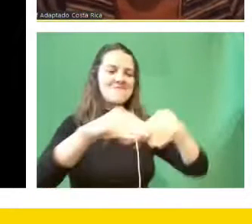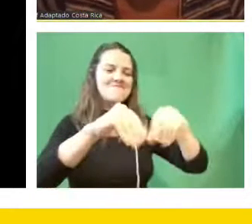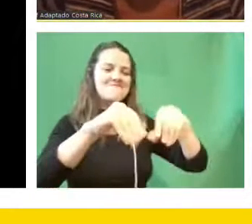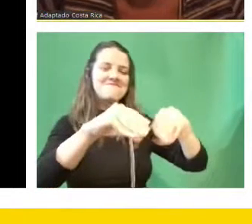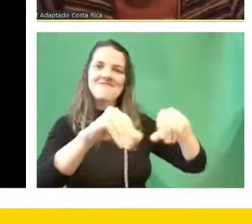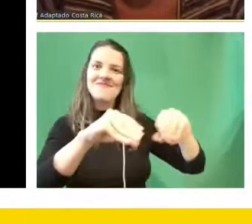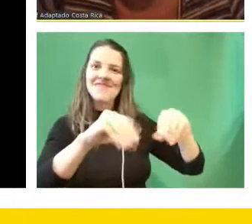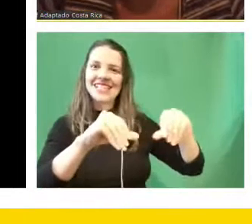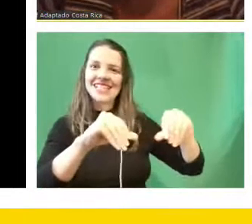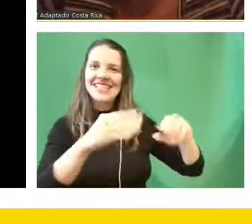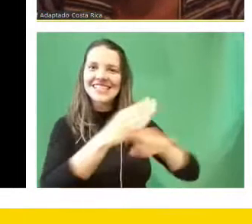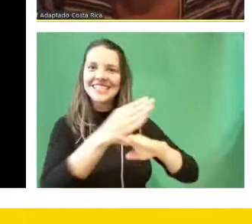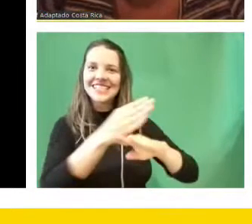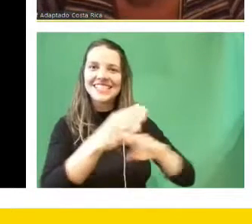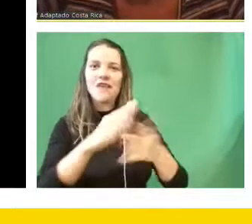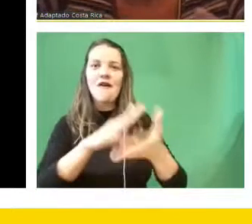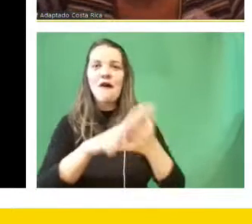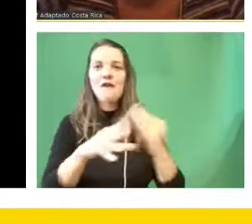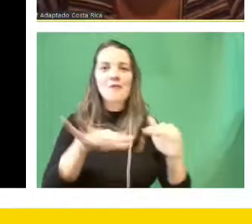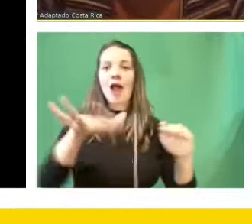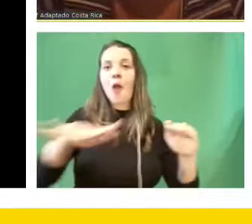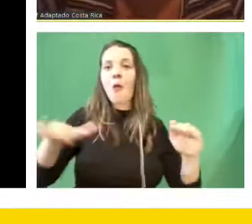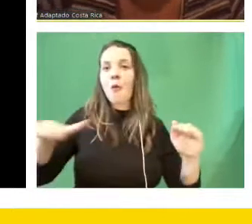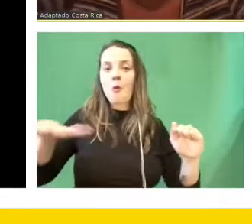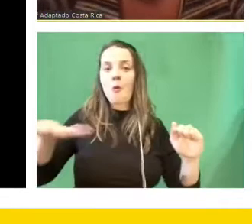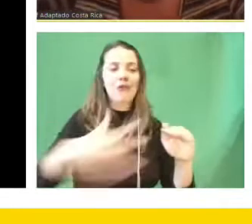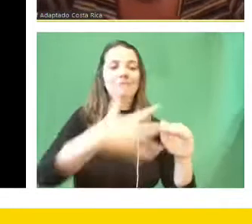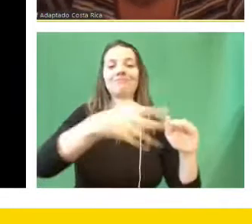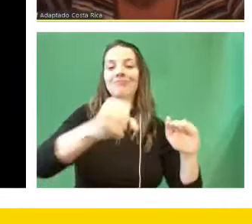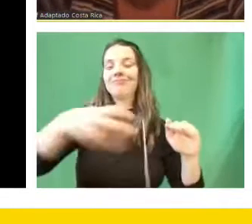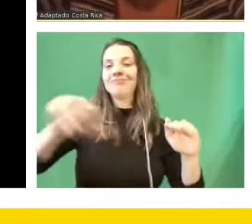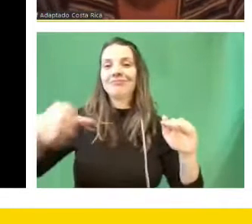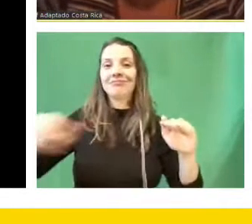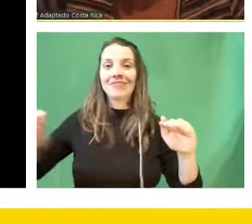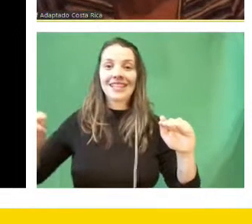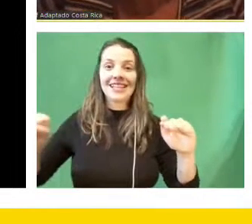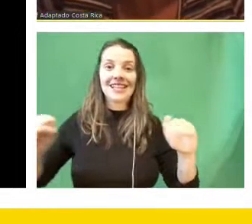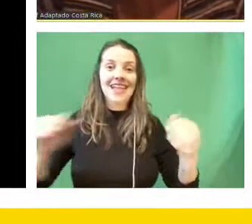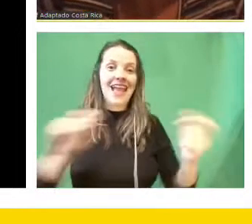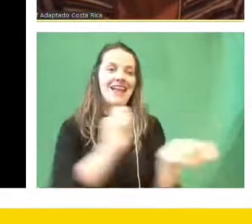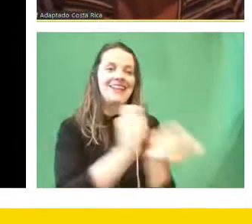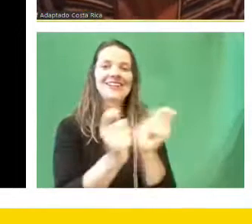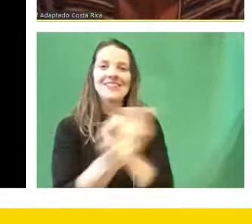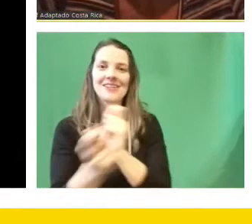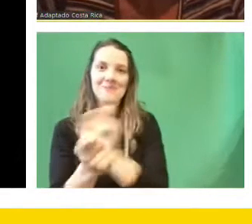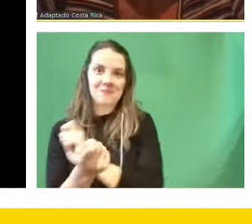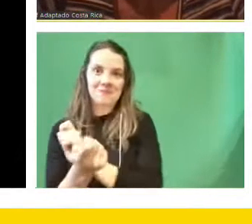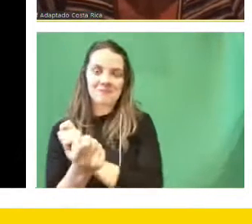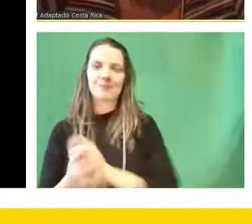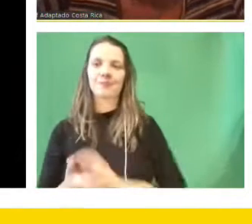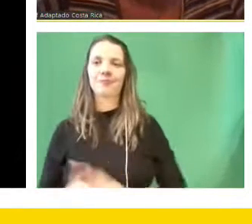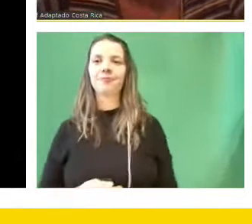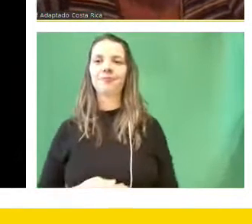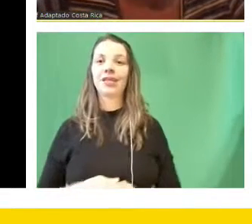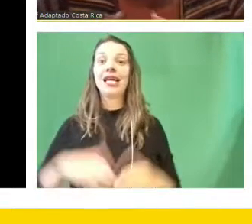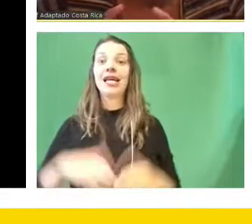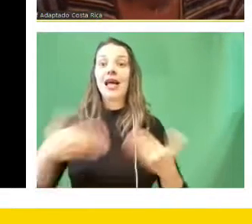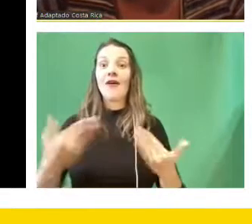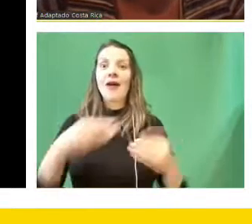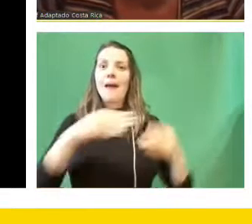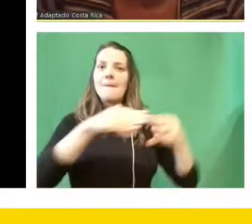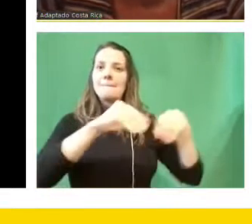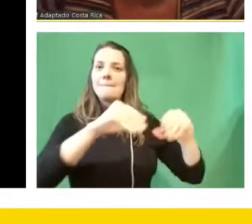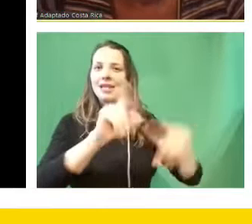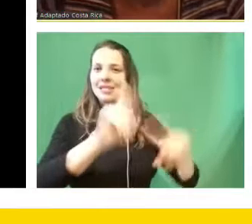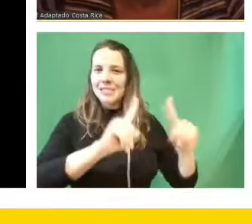es lo que se ha venido trabajando, que empezó en Playa Hermosa de Guanacaste, que ahora está en Tamarindo y que pues se vienen más. Y que no solamente sirve